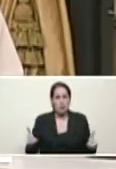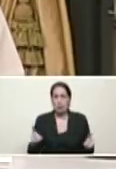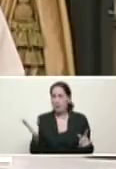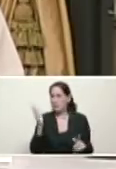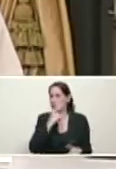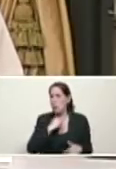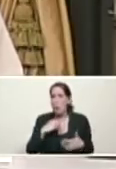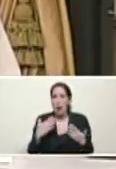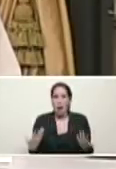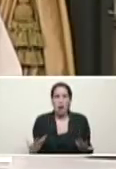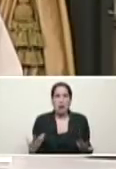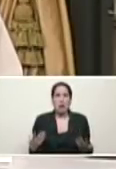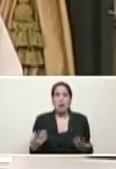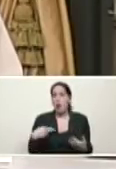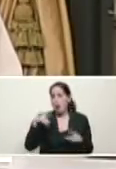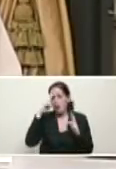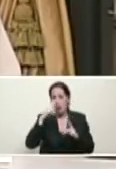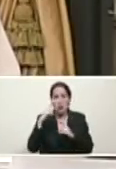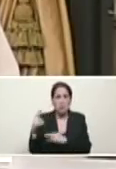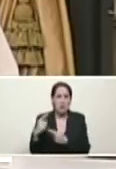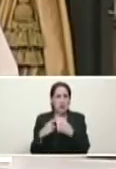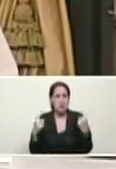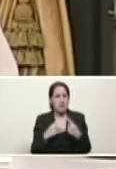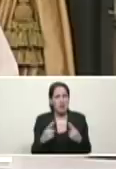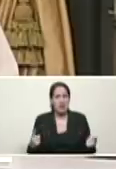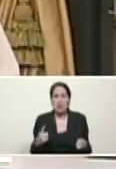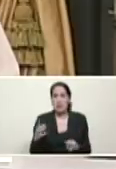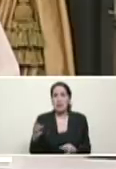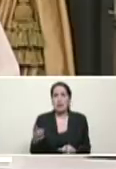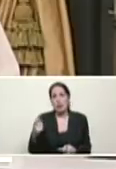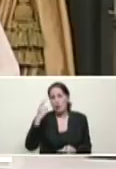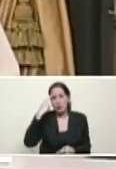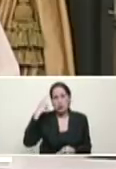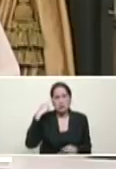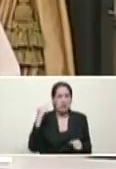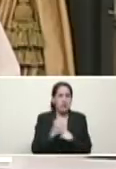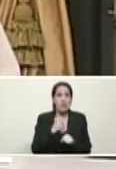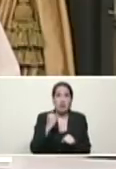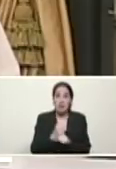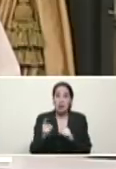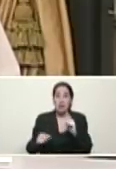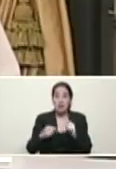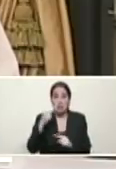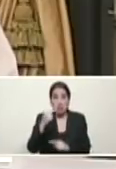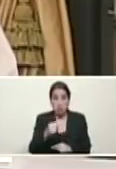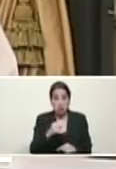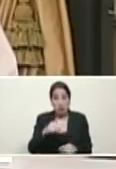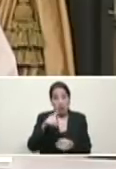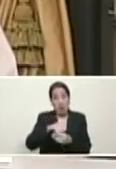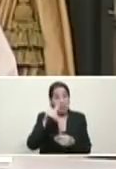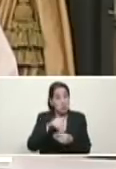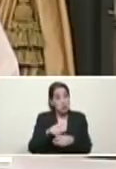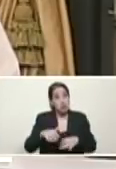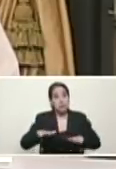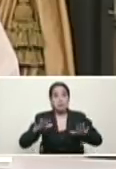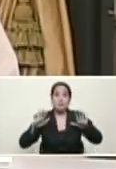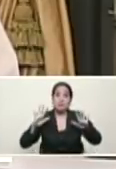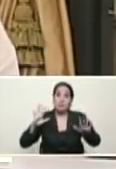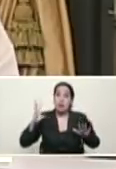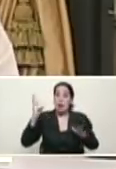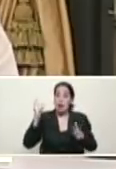trabajar respetando la diversidad, no saben trabajar. Les pasará la cuenta cuando vengan las elecciones. Llévale la